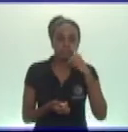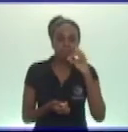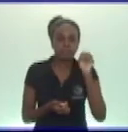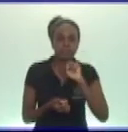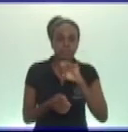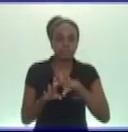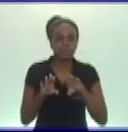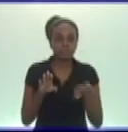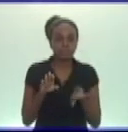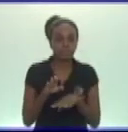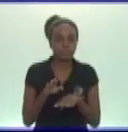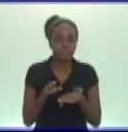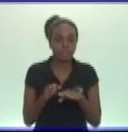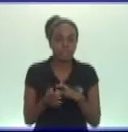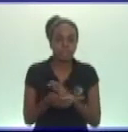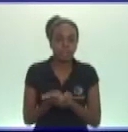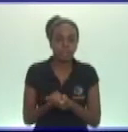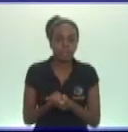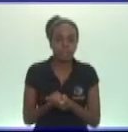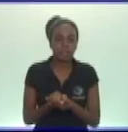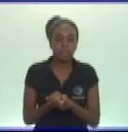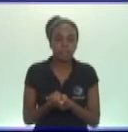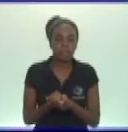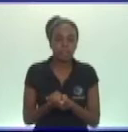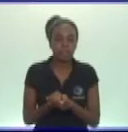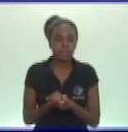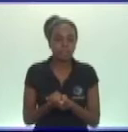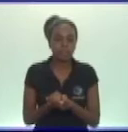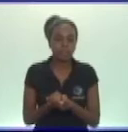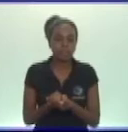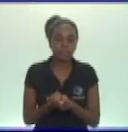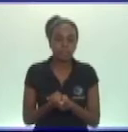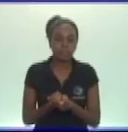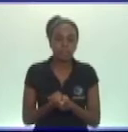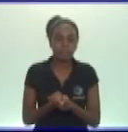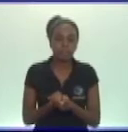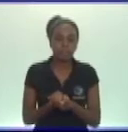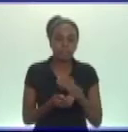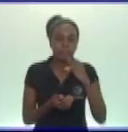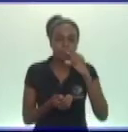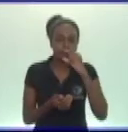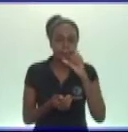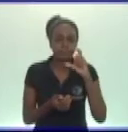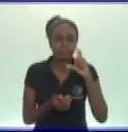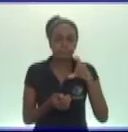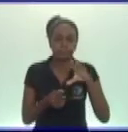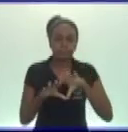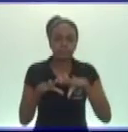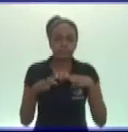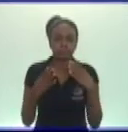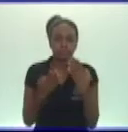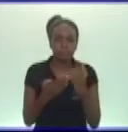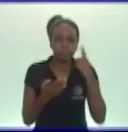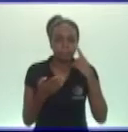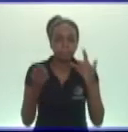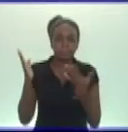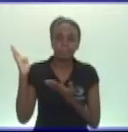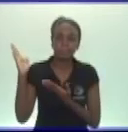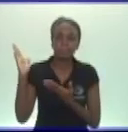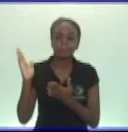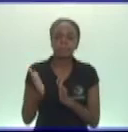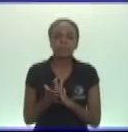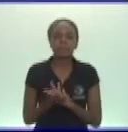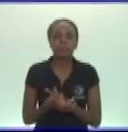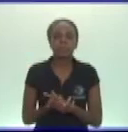adjetiva. El personaje, completar con una subordinada adjetiva, sufrió un terrible cambio. Y en el caso del inciso C,